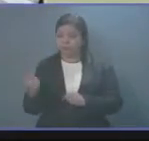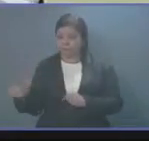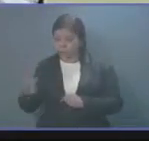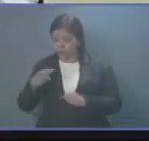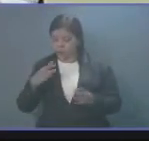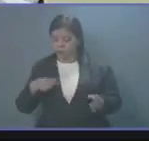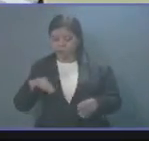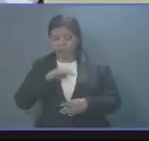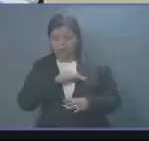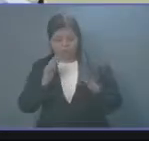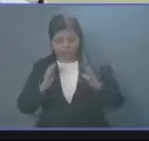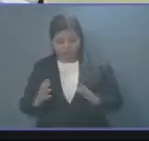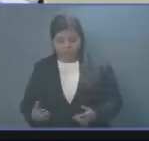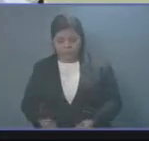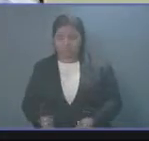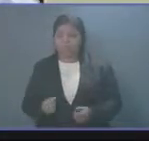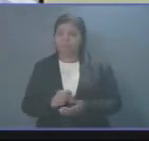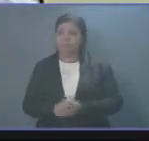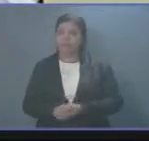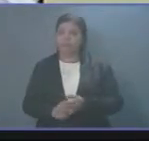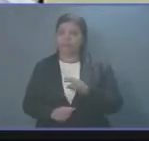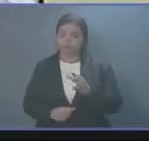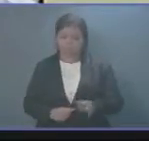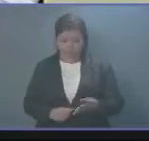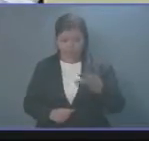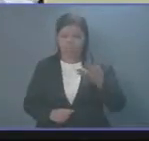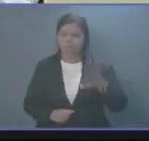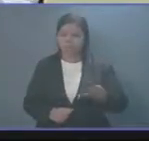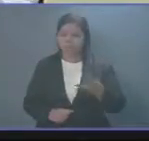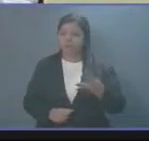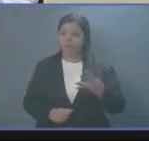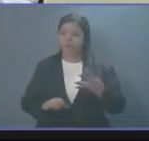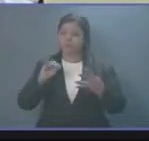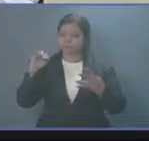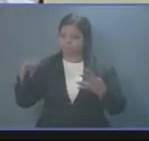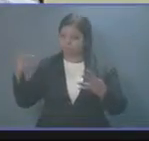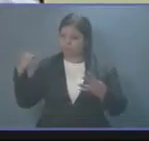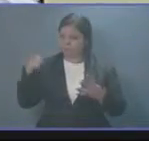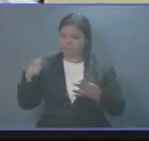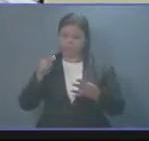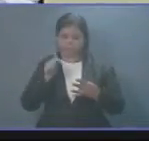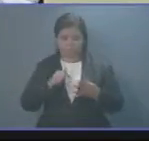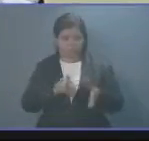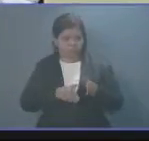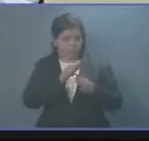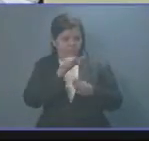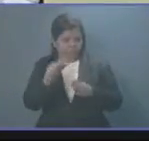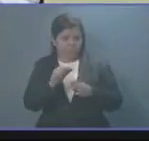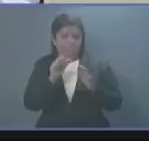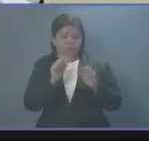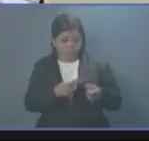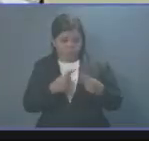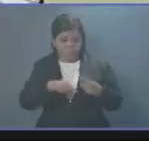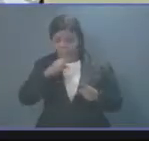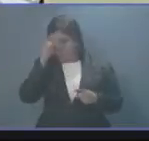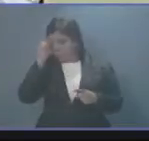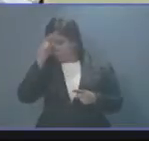Gobernación y Desarrollo Territorial. Cuarto, que para la Junta Directiva del Instituto Administrador funcione